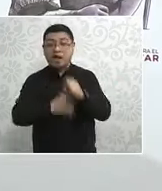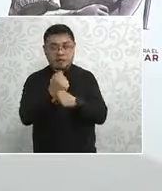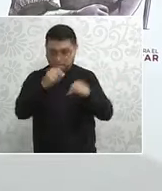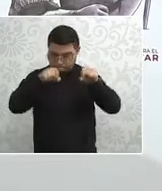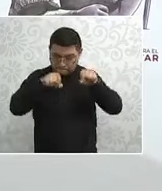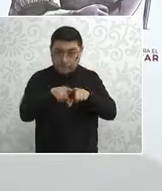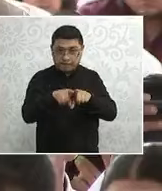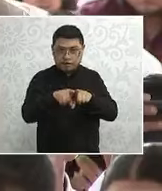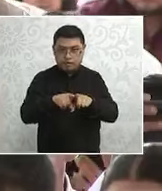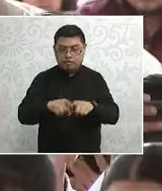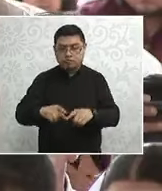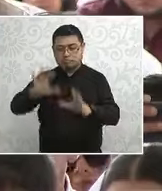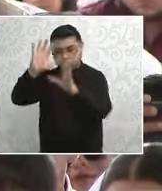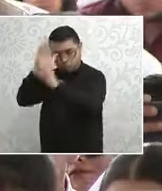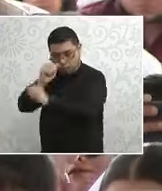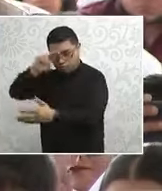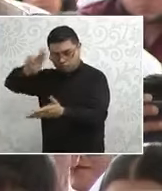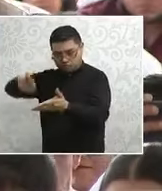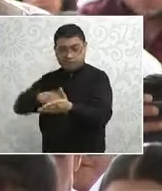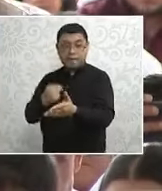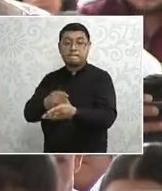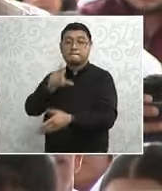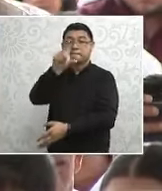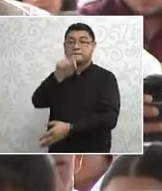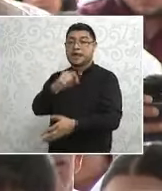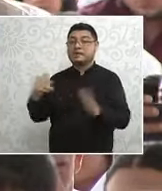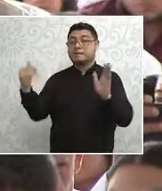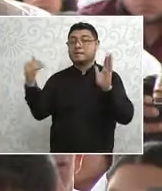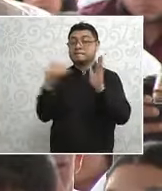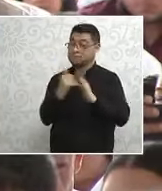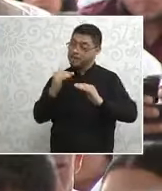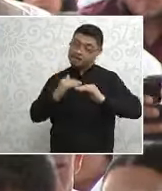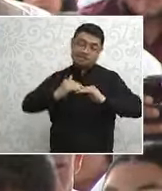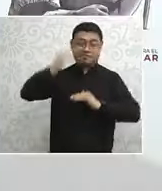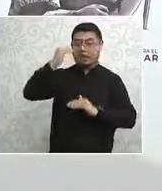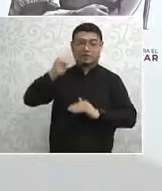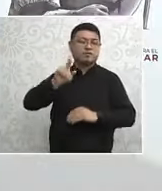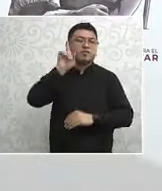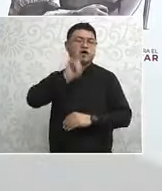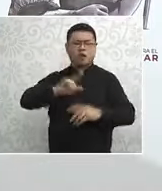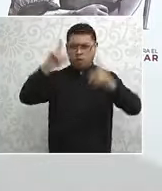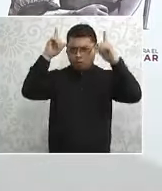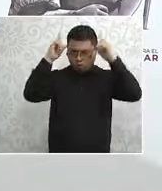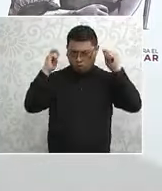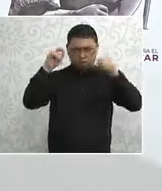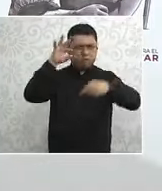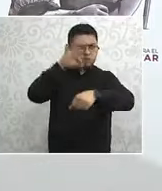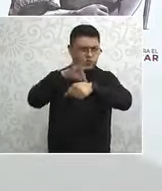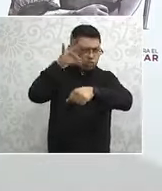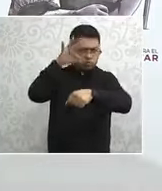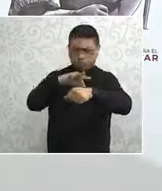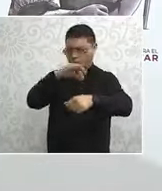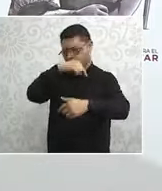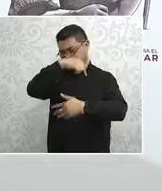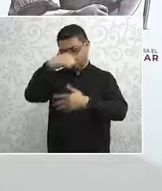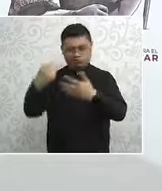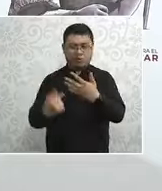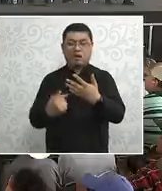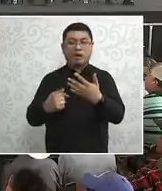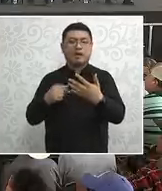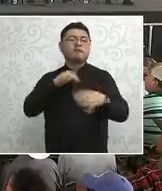contratar a a más de 20,000 enfermeras enfermeros médicas médicos que van a